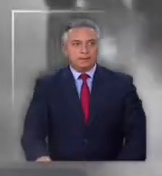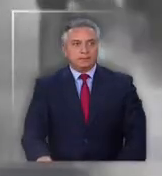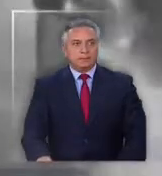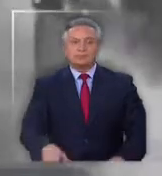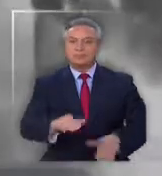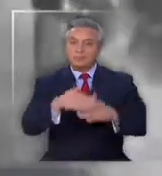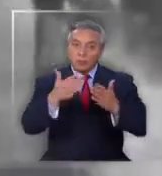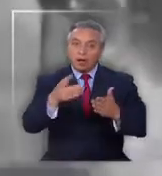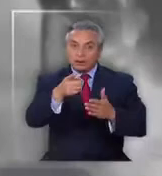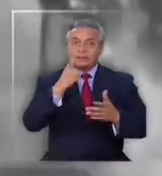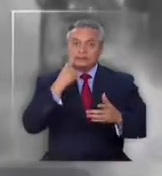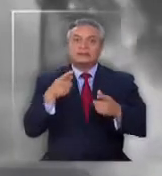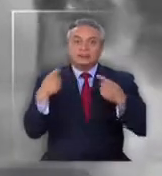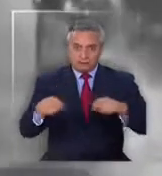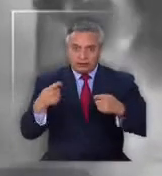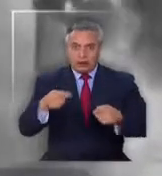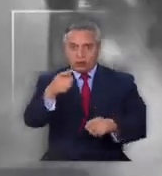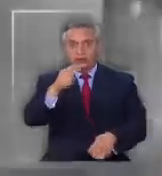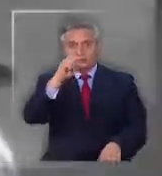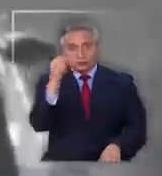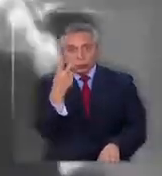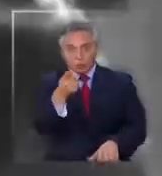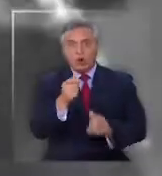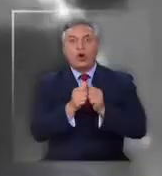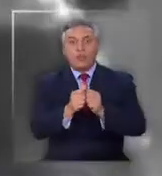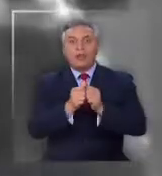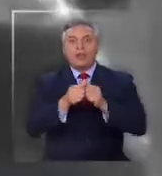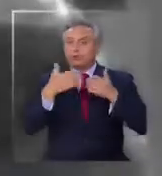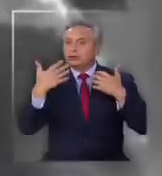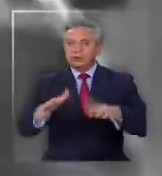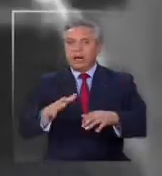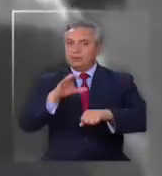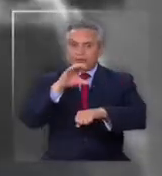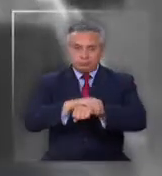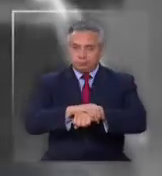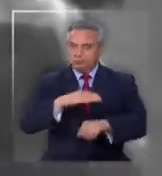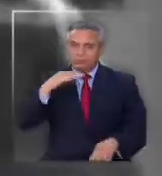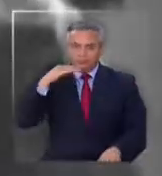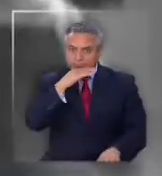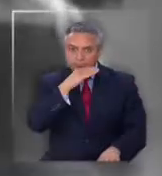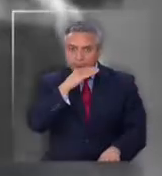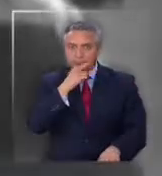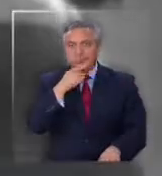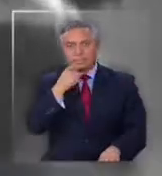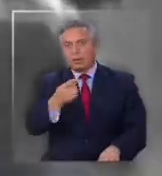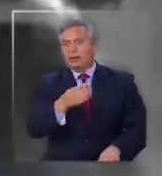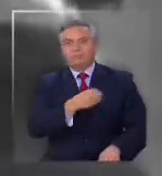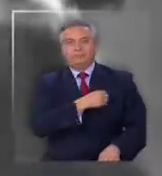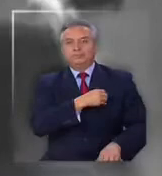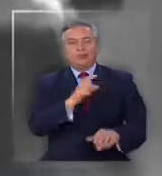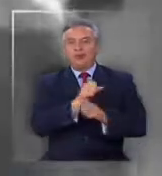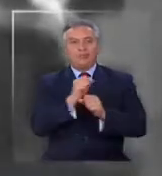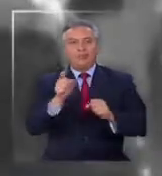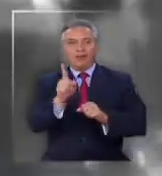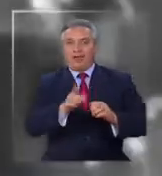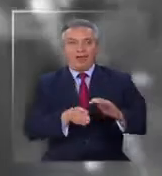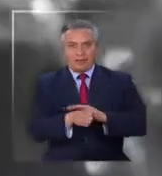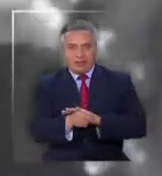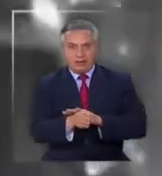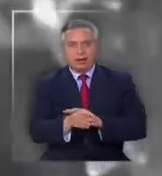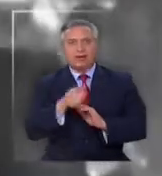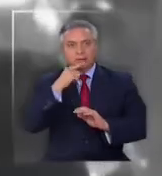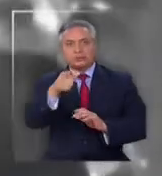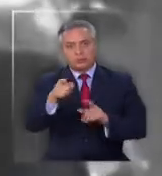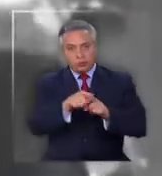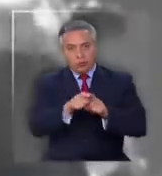Por lo menos lo intentó. Un segundo compañero capturado inmediatamente. Resignación, no quería entrar. Refuerzos para